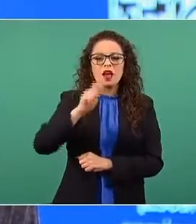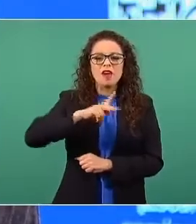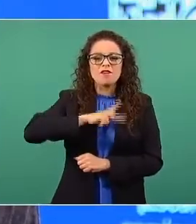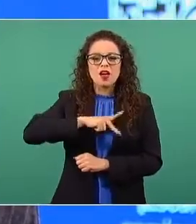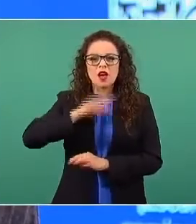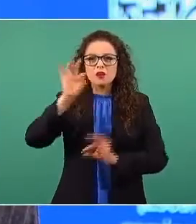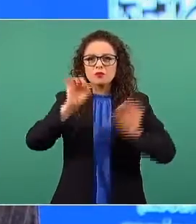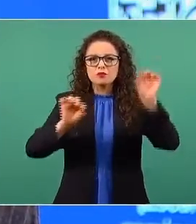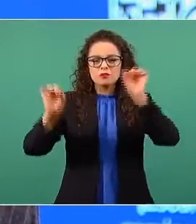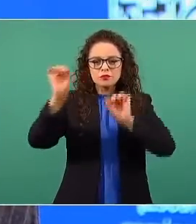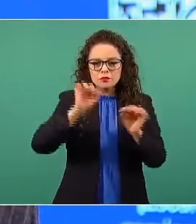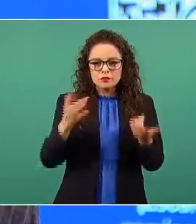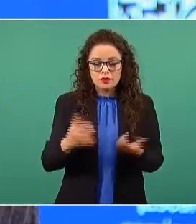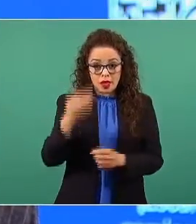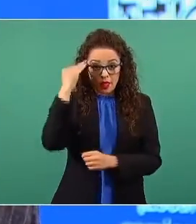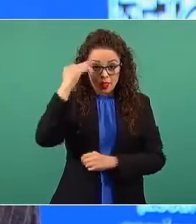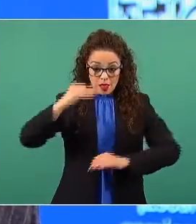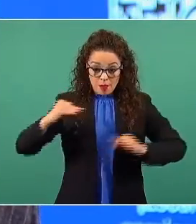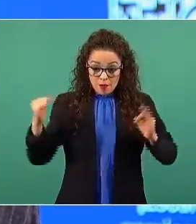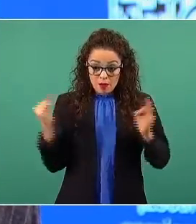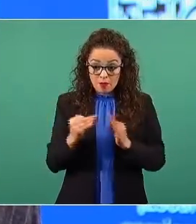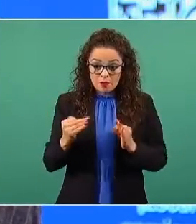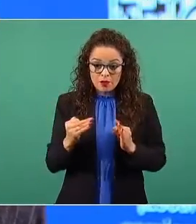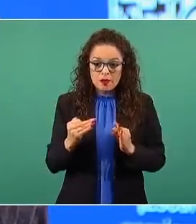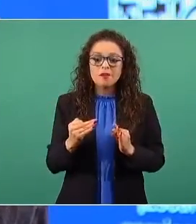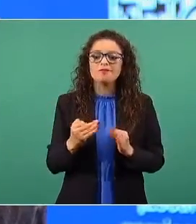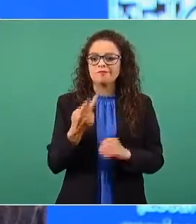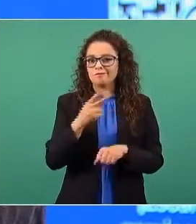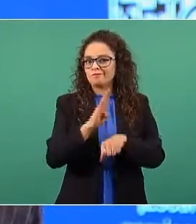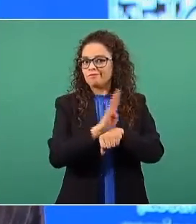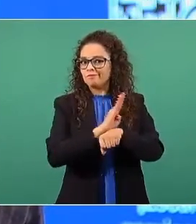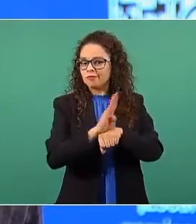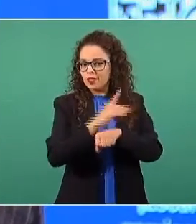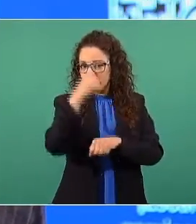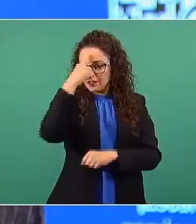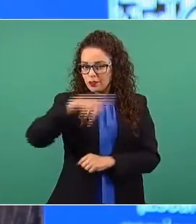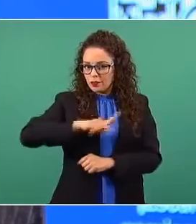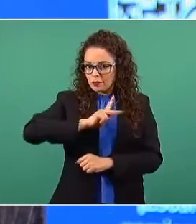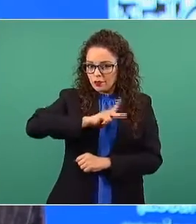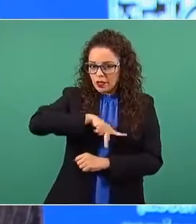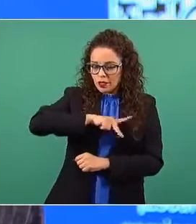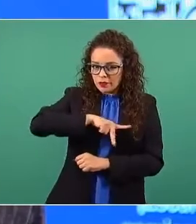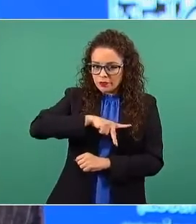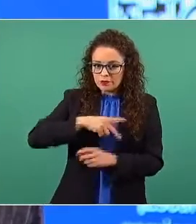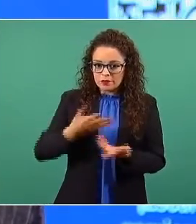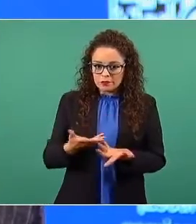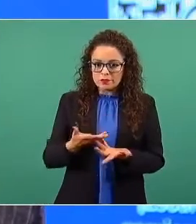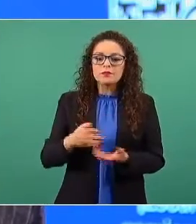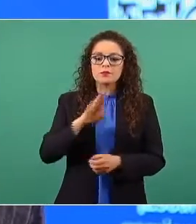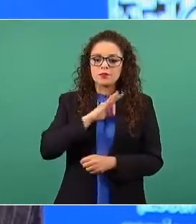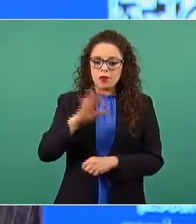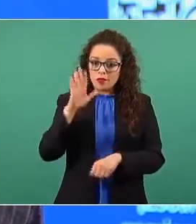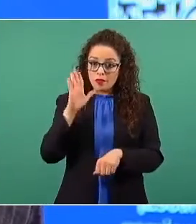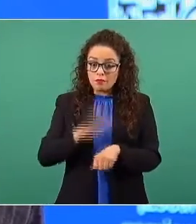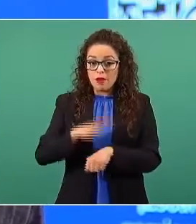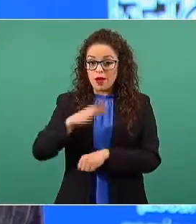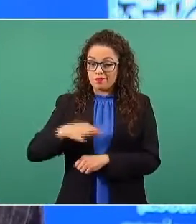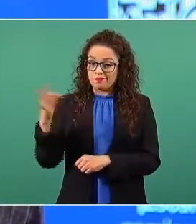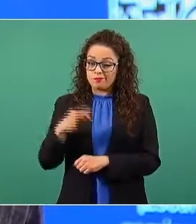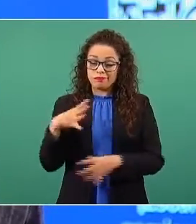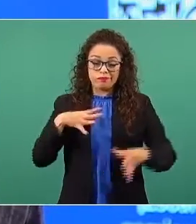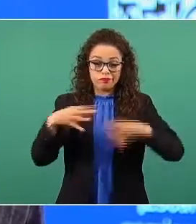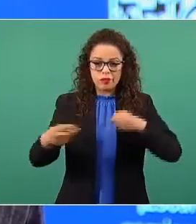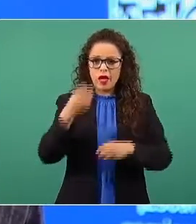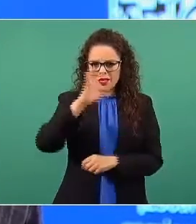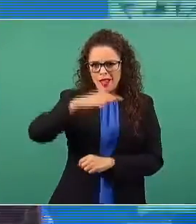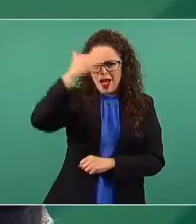Las condiciones de frío son favorables al virus y hacen que la transmisión, la persistencia sea más eficiente. Esto es conocido desde